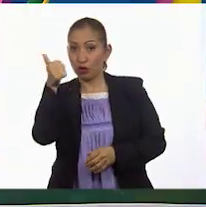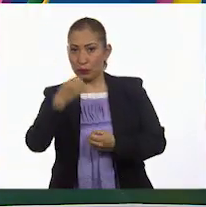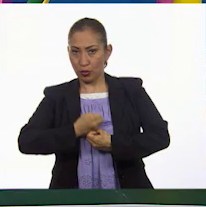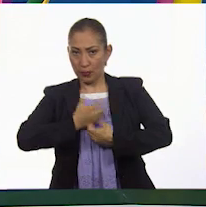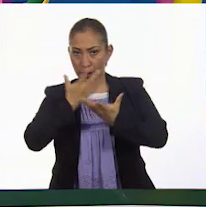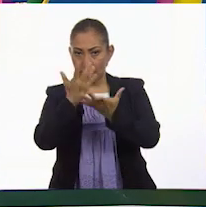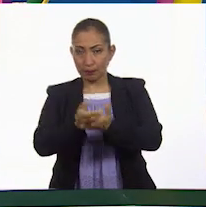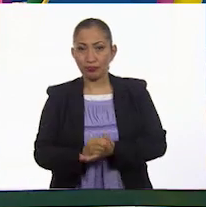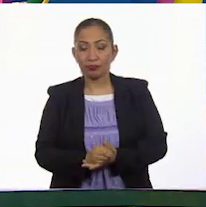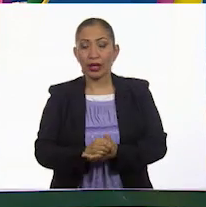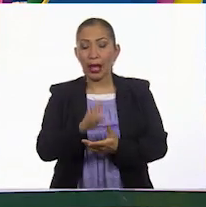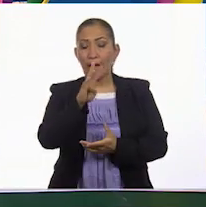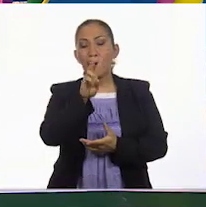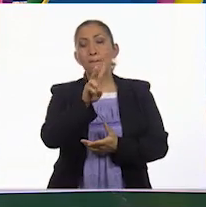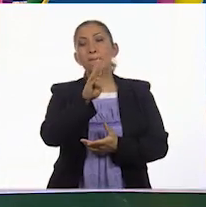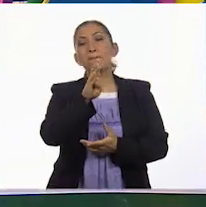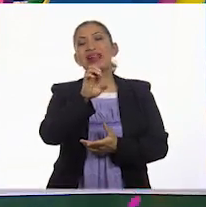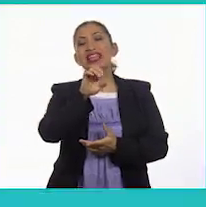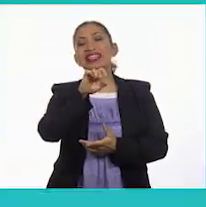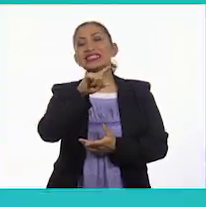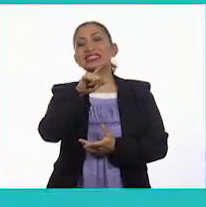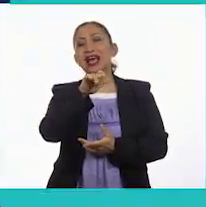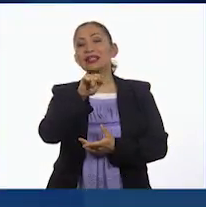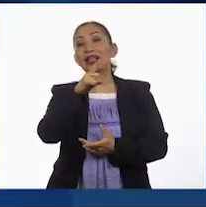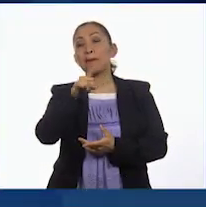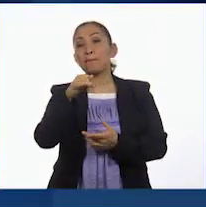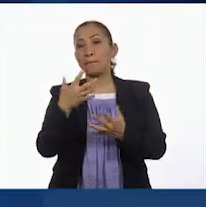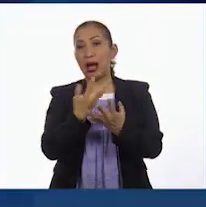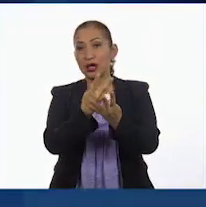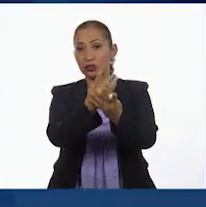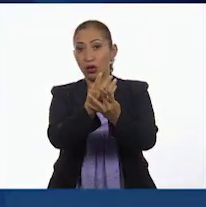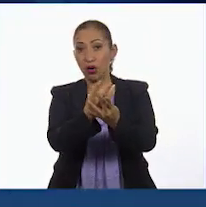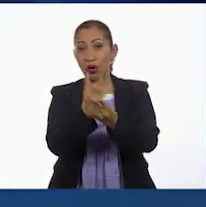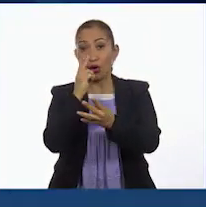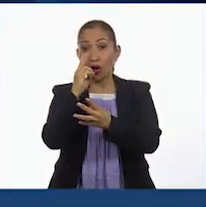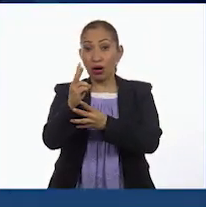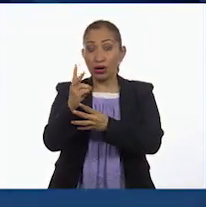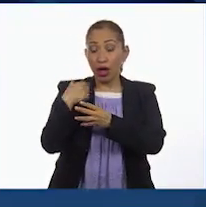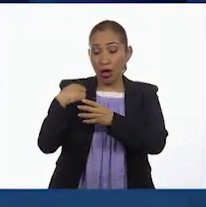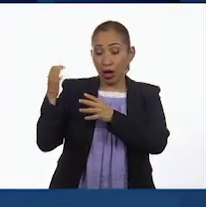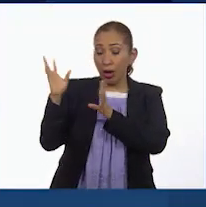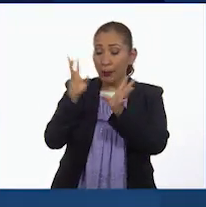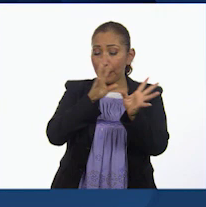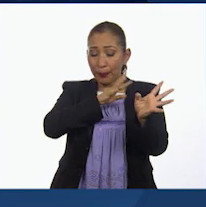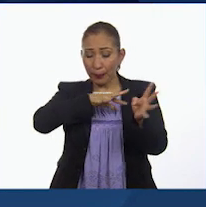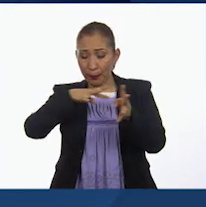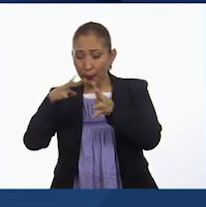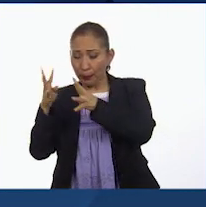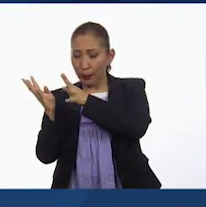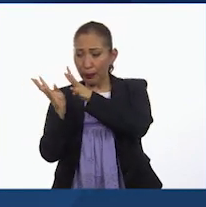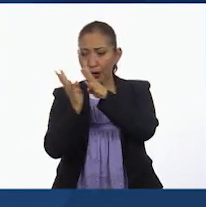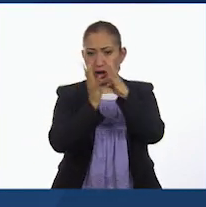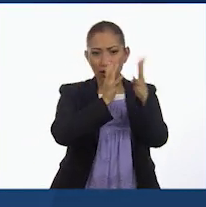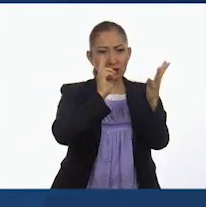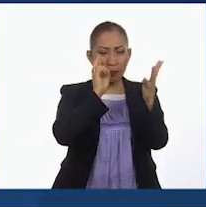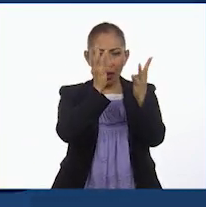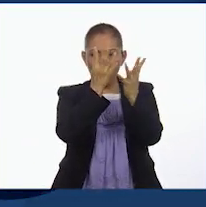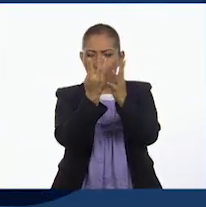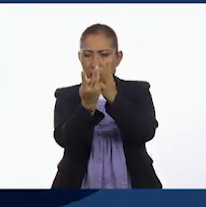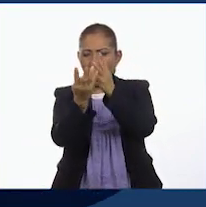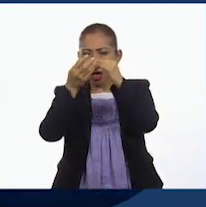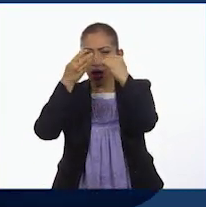poema, Brisnas de pasto. Con el temblor que les inserta la brisa, se atigran las